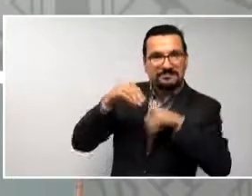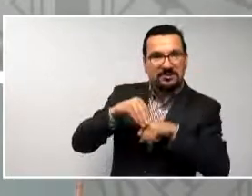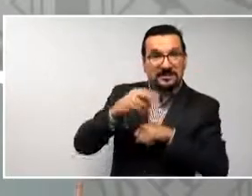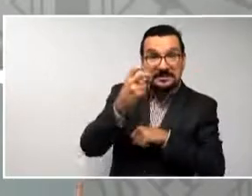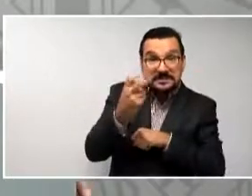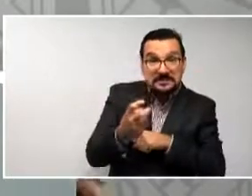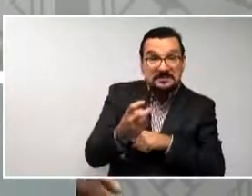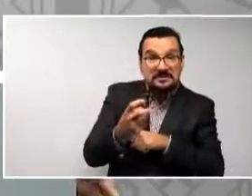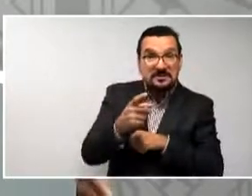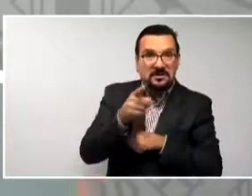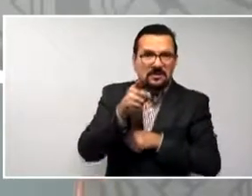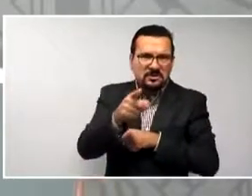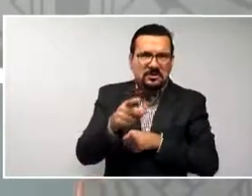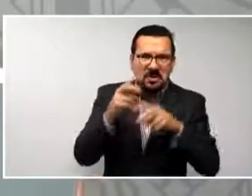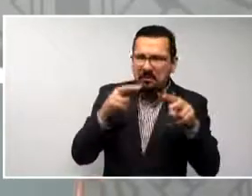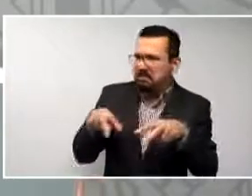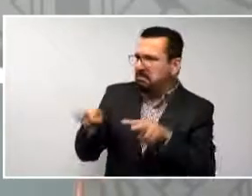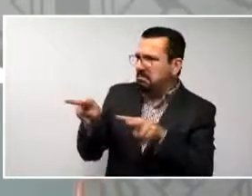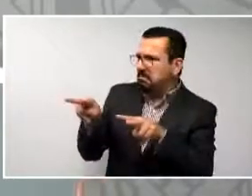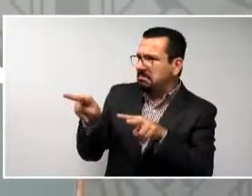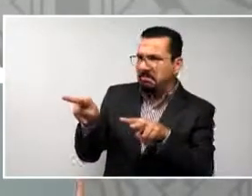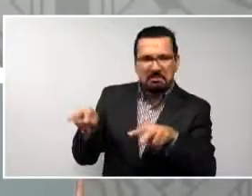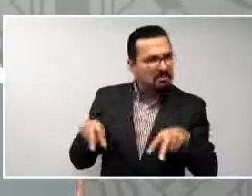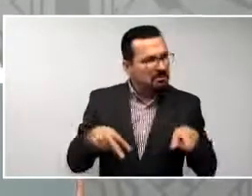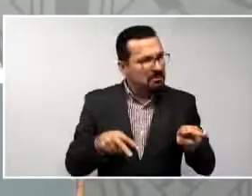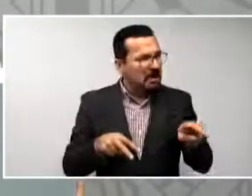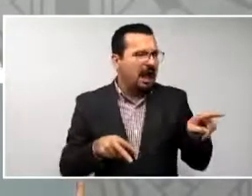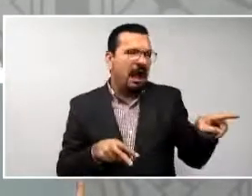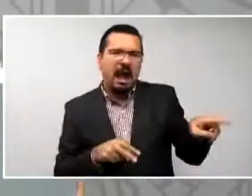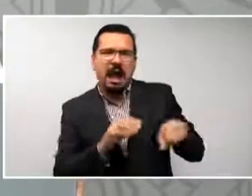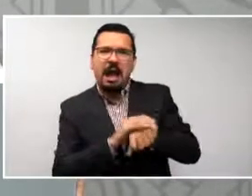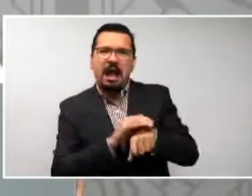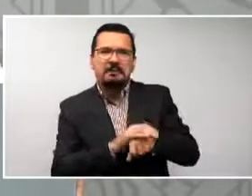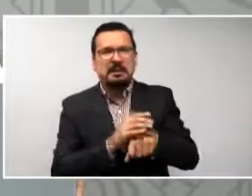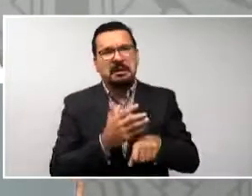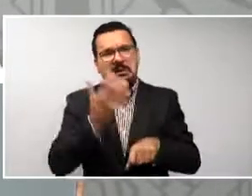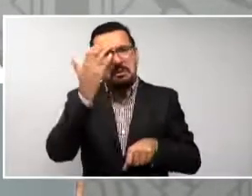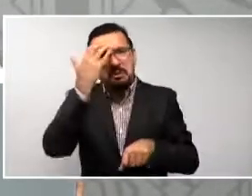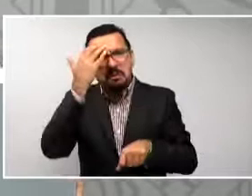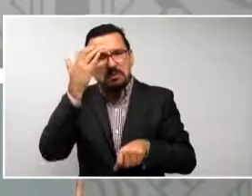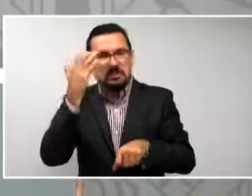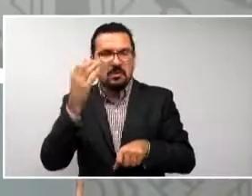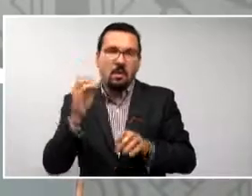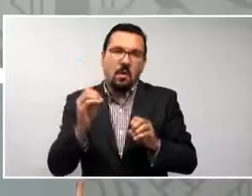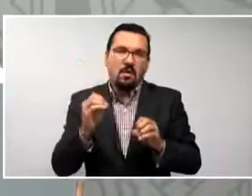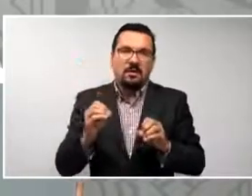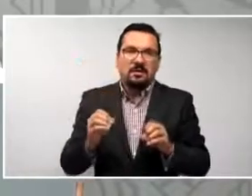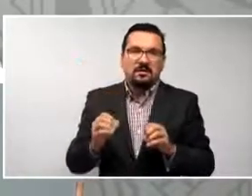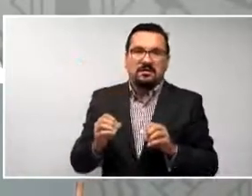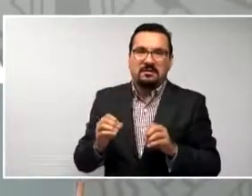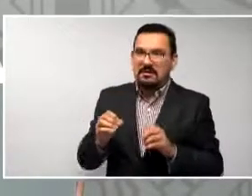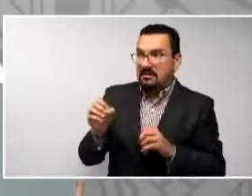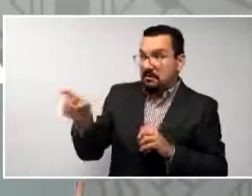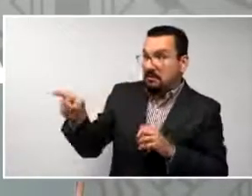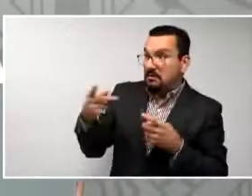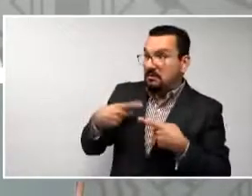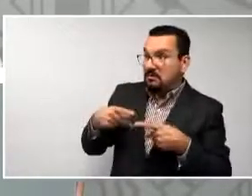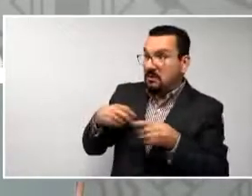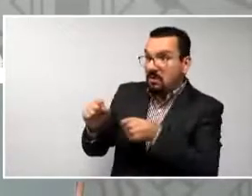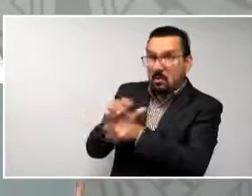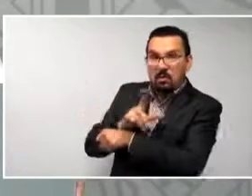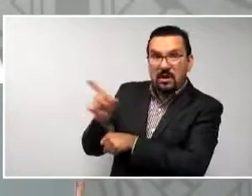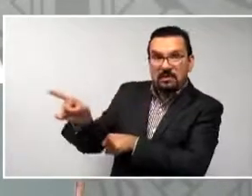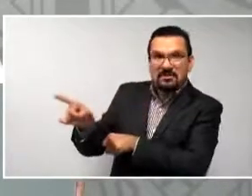ya lo ves como parte de tu vida el coronavirus se va a portar bien